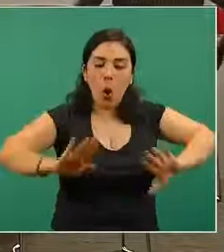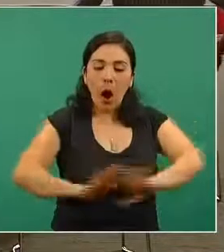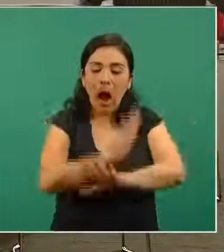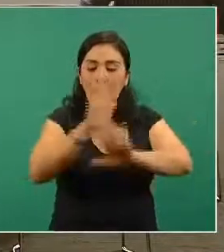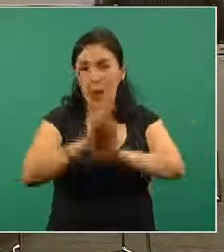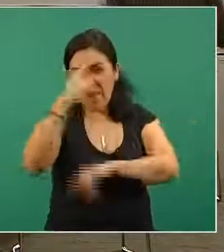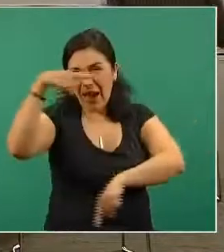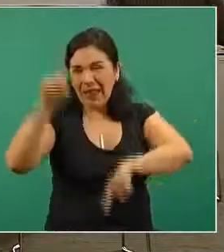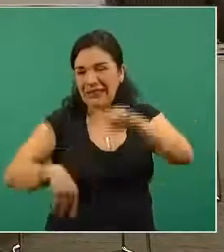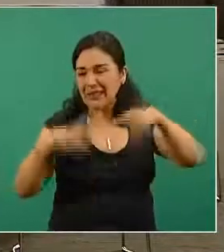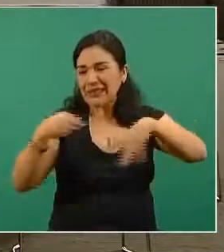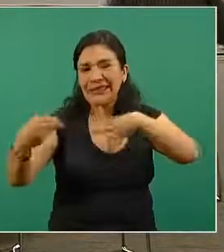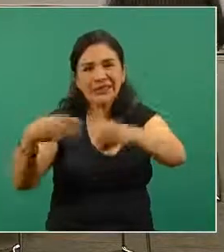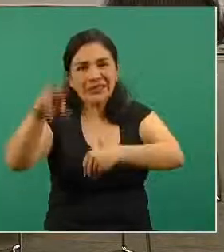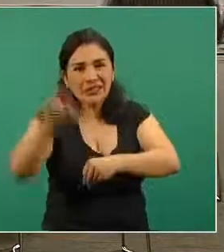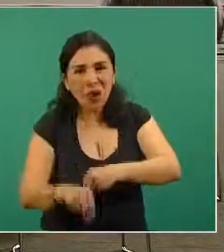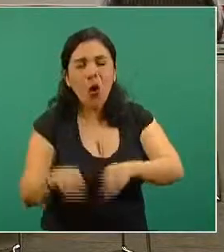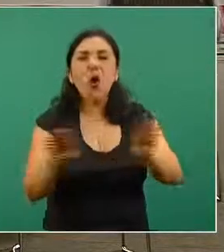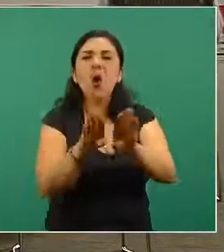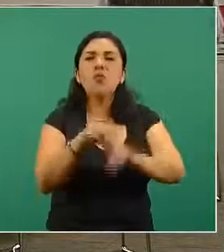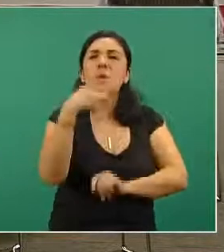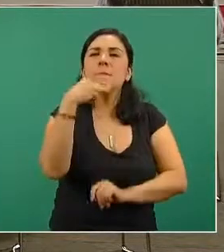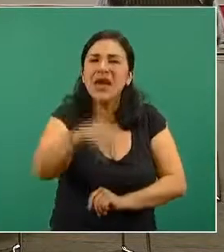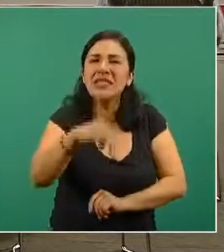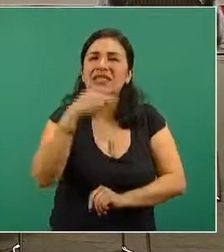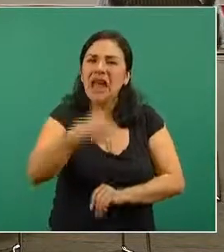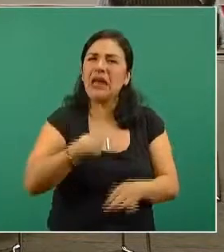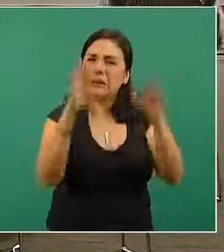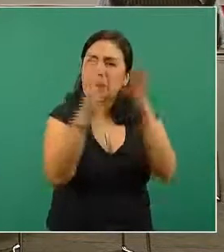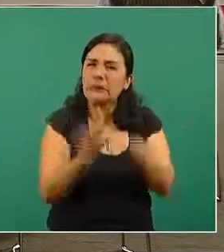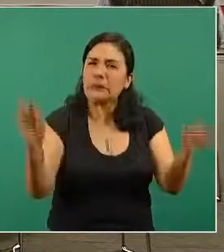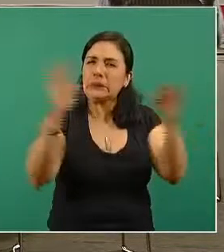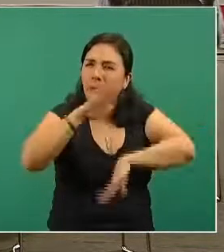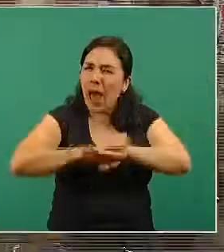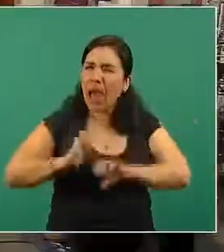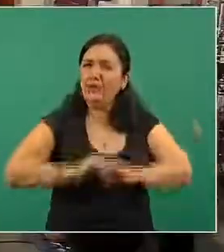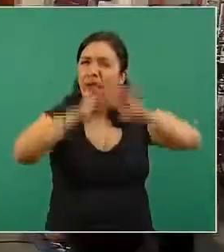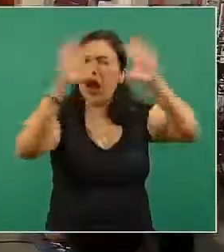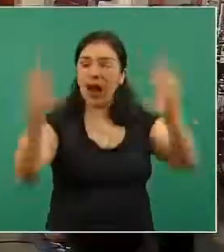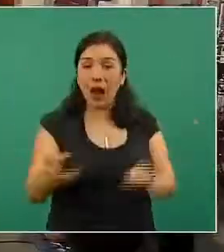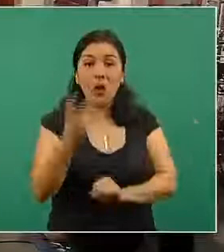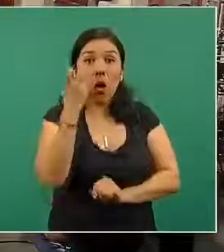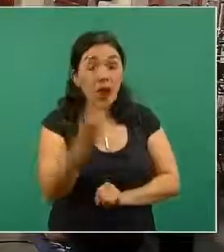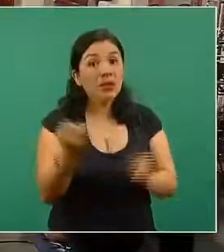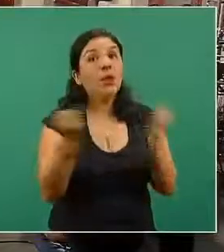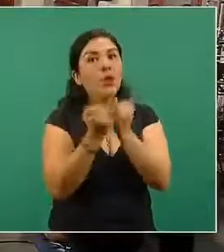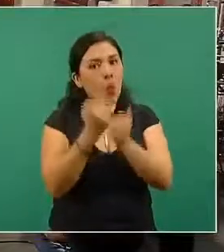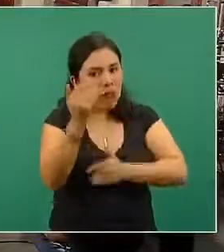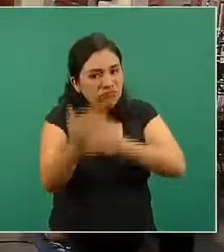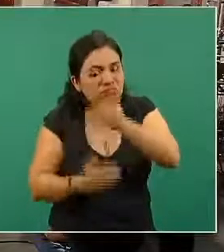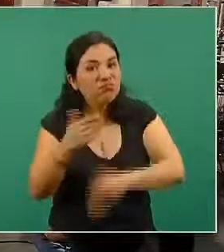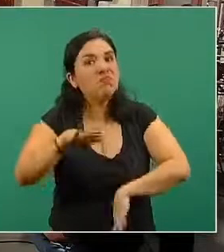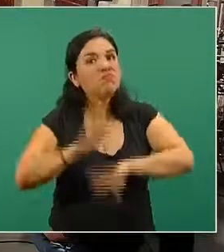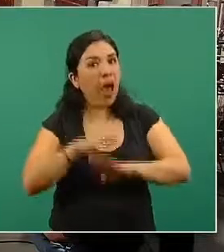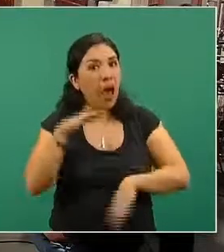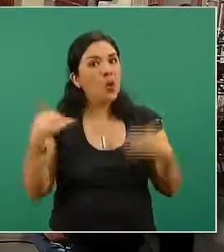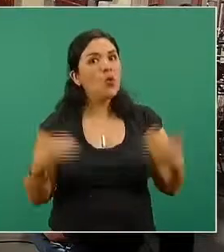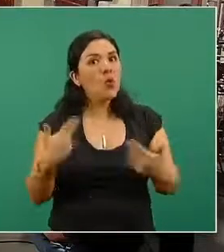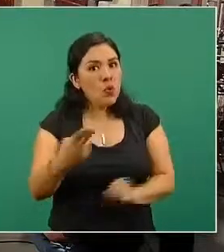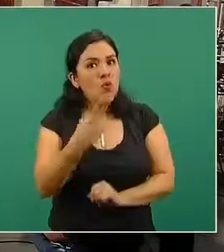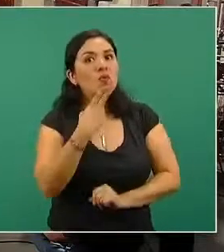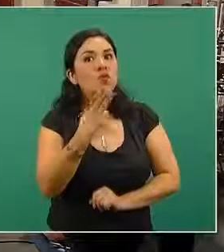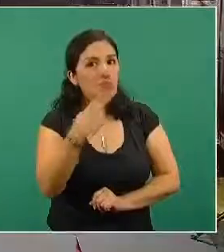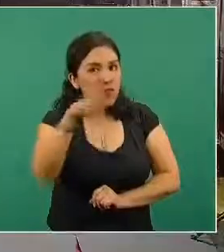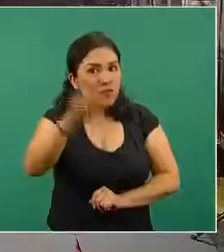cadenas de transmisión, cada vez con mensajes más directos, más claros, y creo que también ha habido un gran avance y progresión en ese